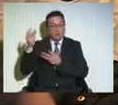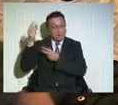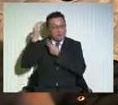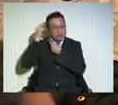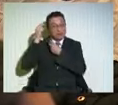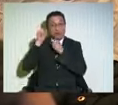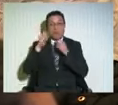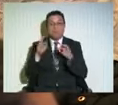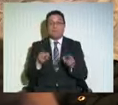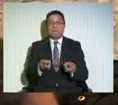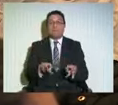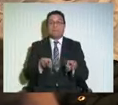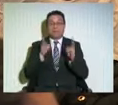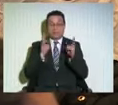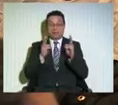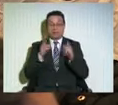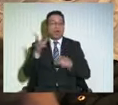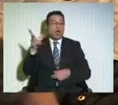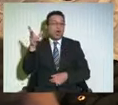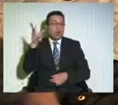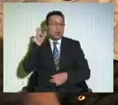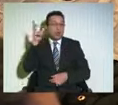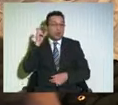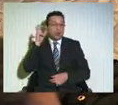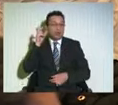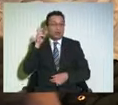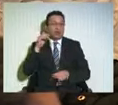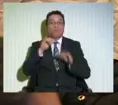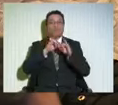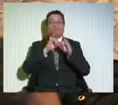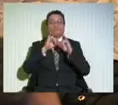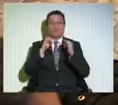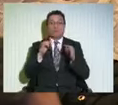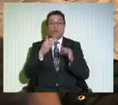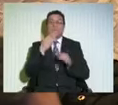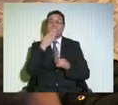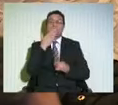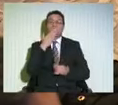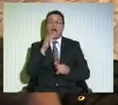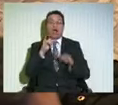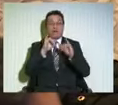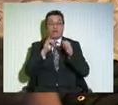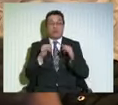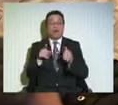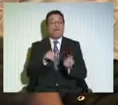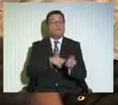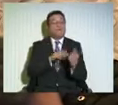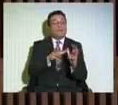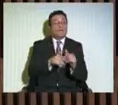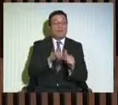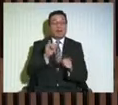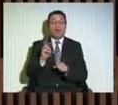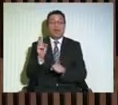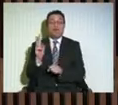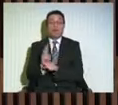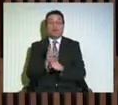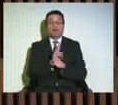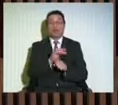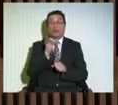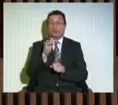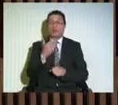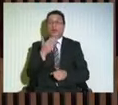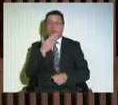que le permitió escuchar de manera mejor, ¿verdad?, a su familia, a sus profesores, sino que